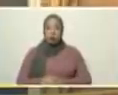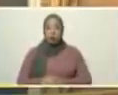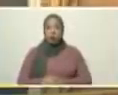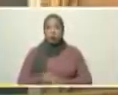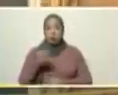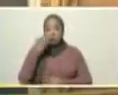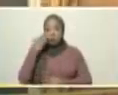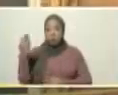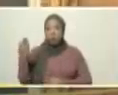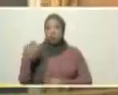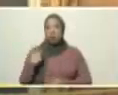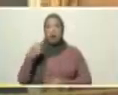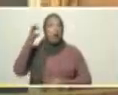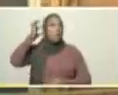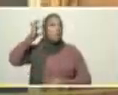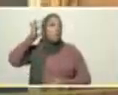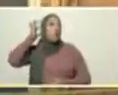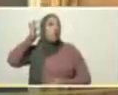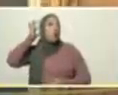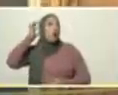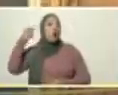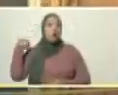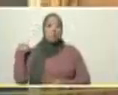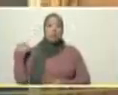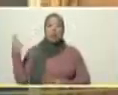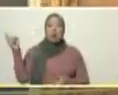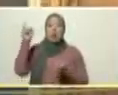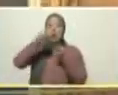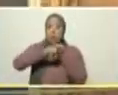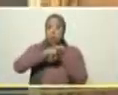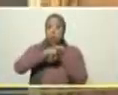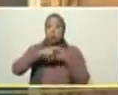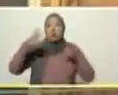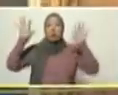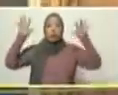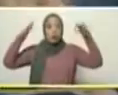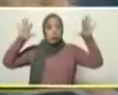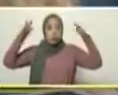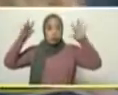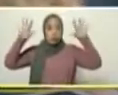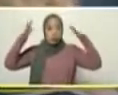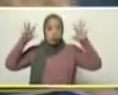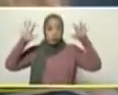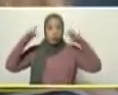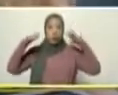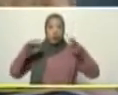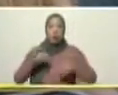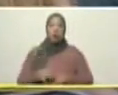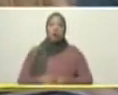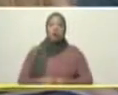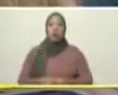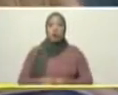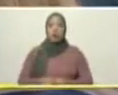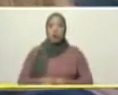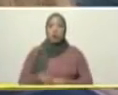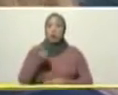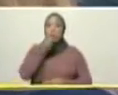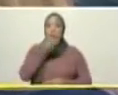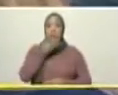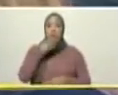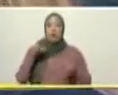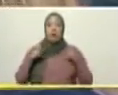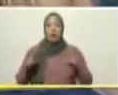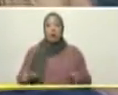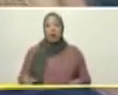Cilia Flores, mi querida esposa, un aplauso. Vino bonita y elegante,